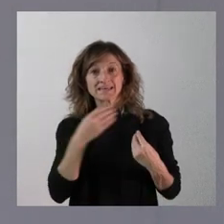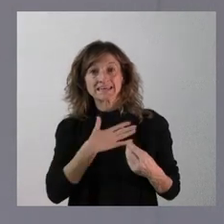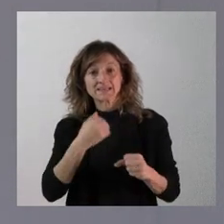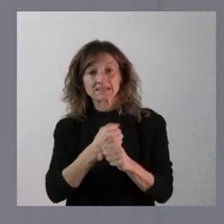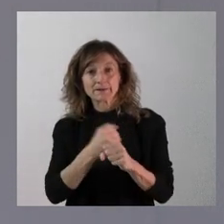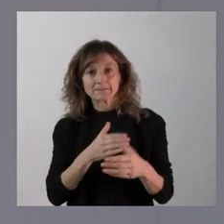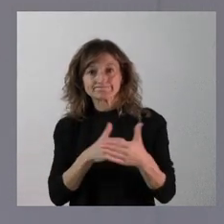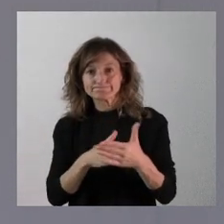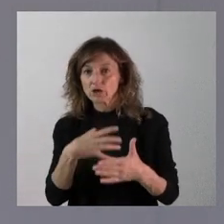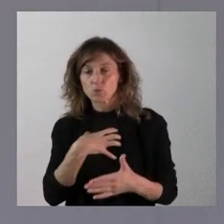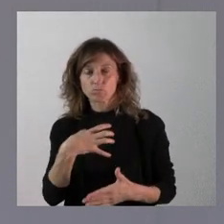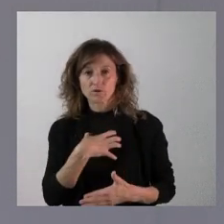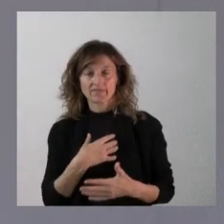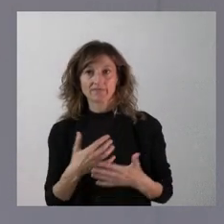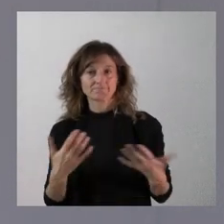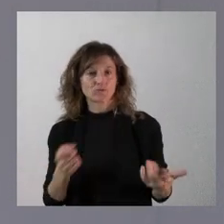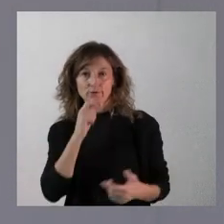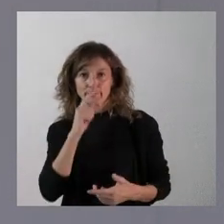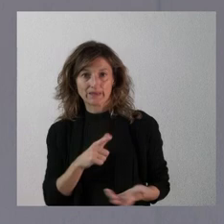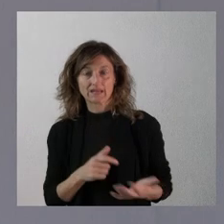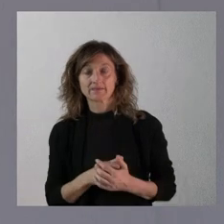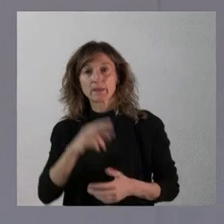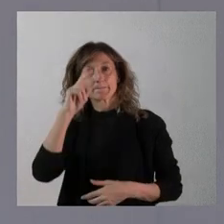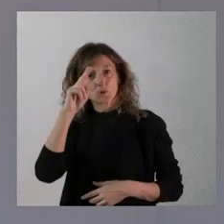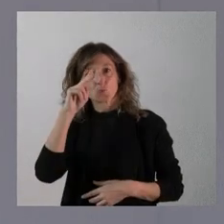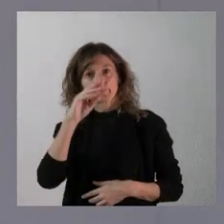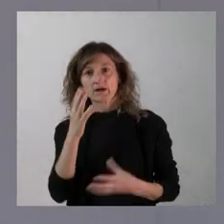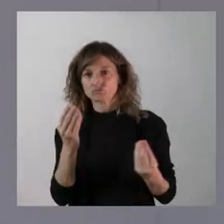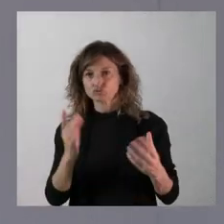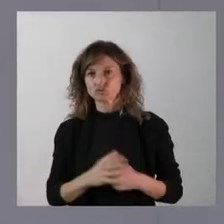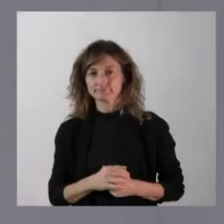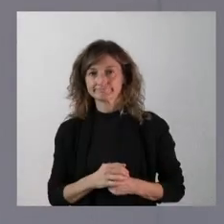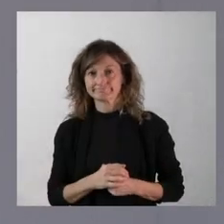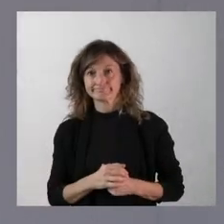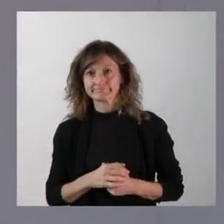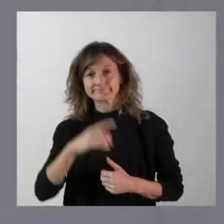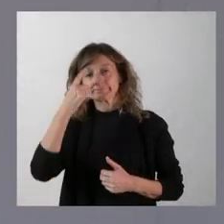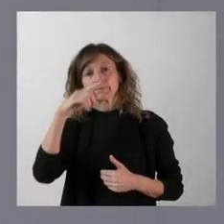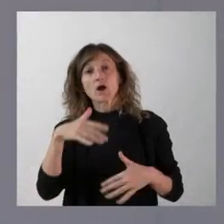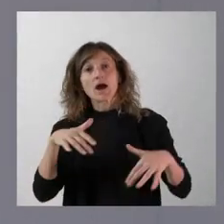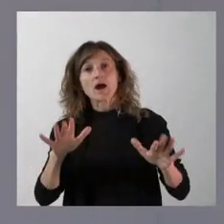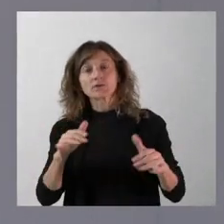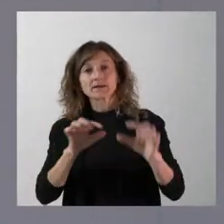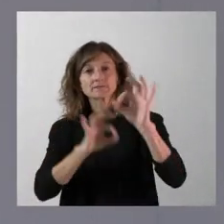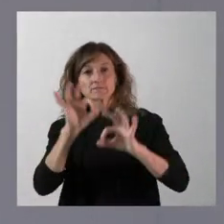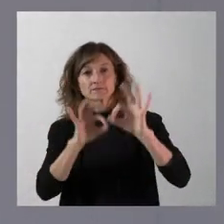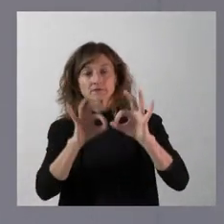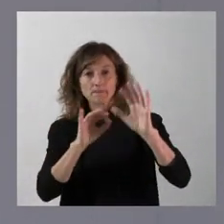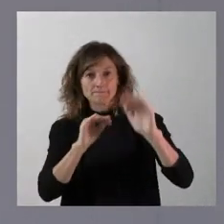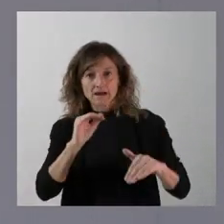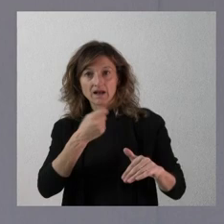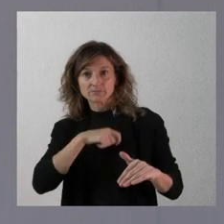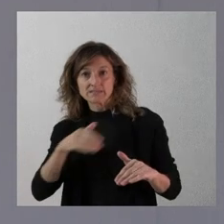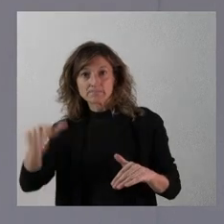trabajar y no pueden hacerlo por tanto Este es un elemento que nos preocupa y mucho sabemos que aunque nos tratase mucho menor que la media española